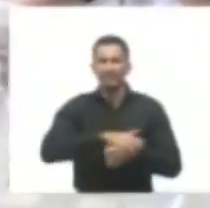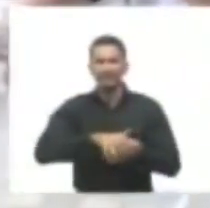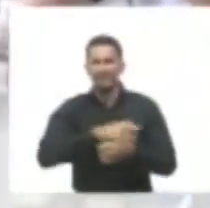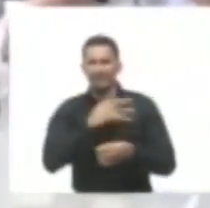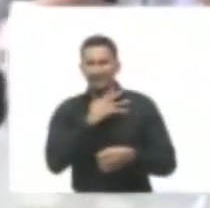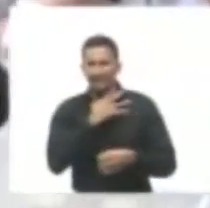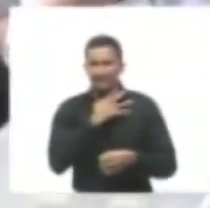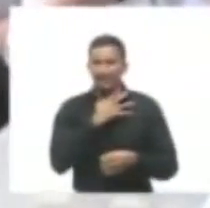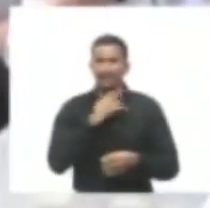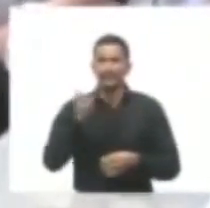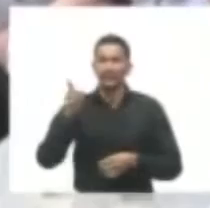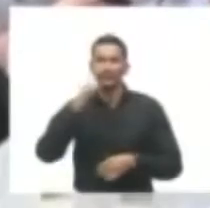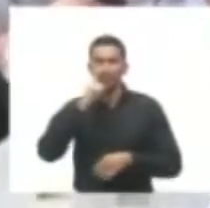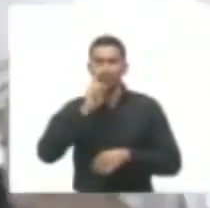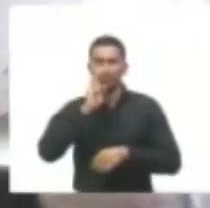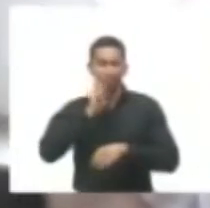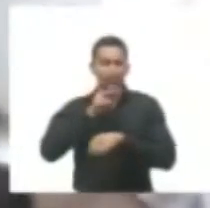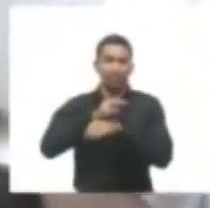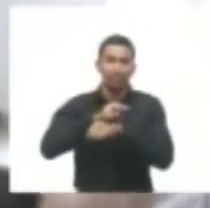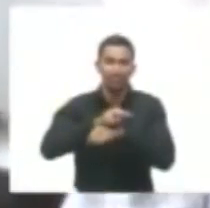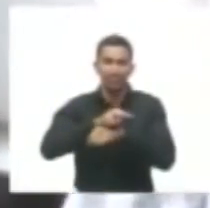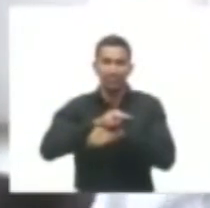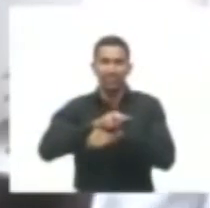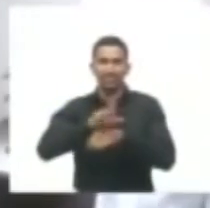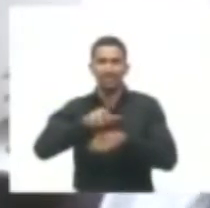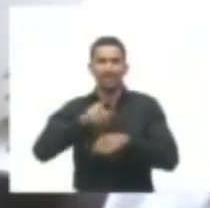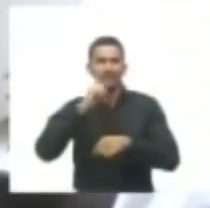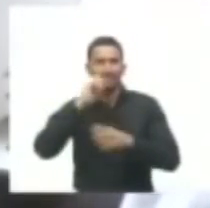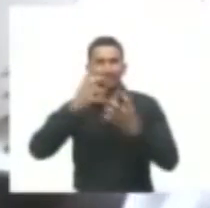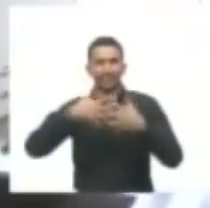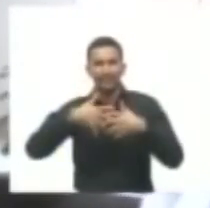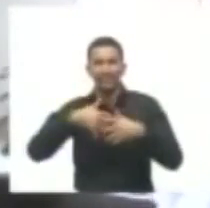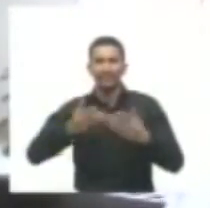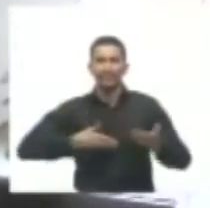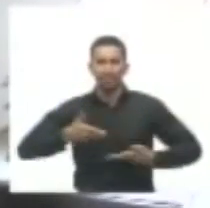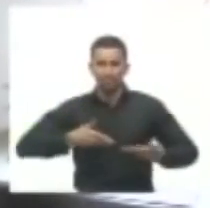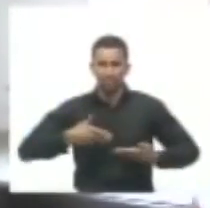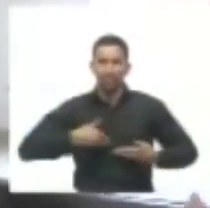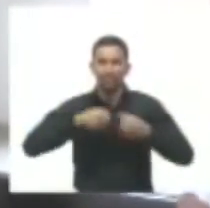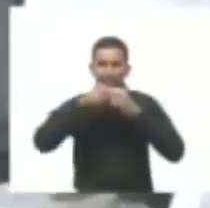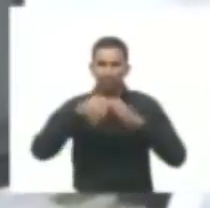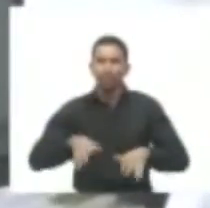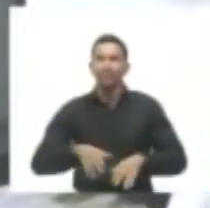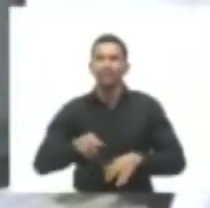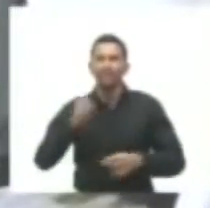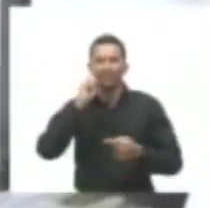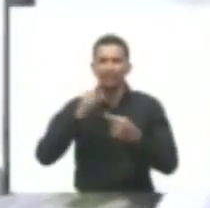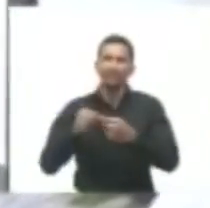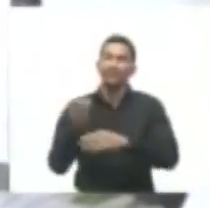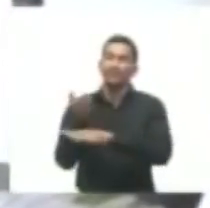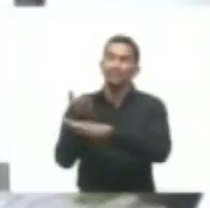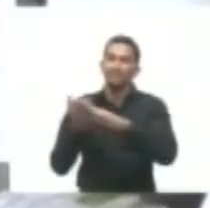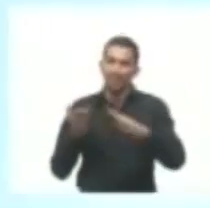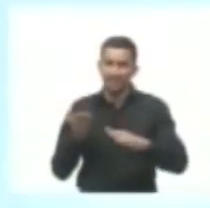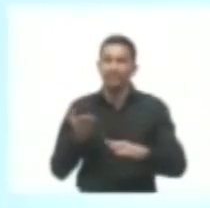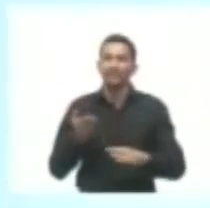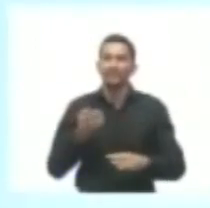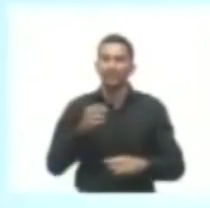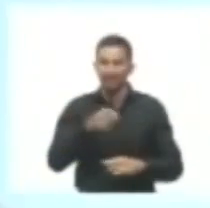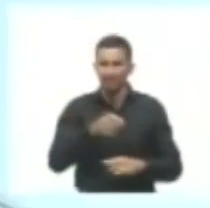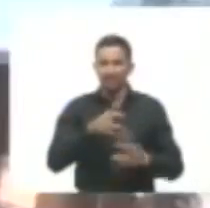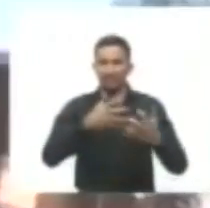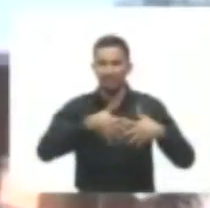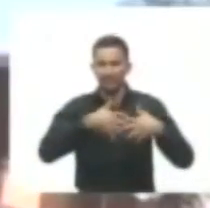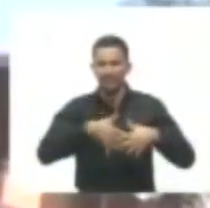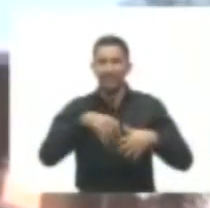la Superintendencia de Servicios Públicos, según el experto Carlos Diago, esto representa una petición de gas natural Fenosa para que